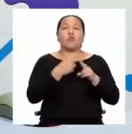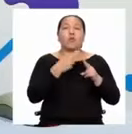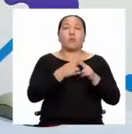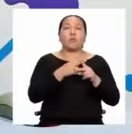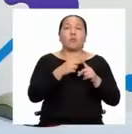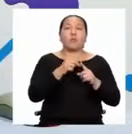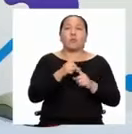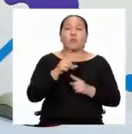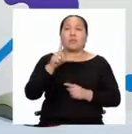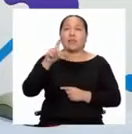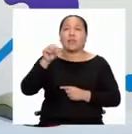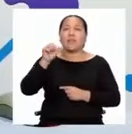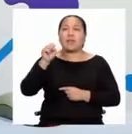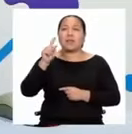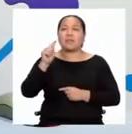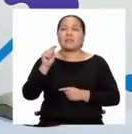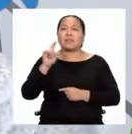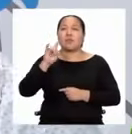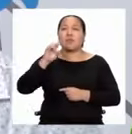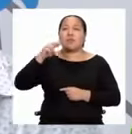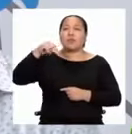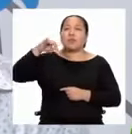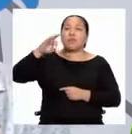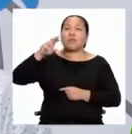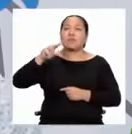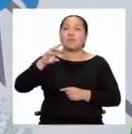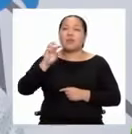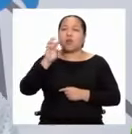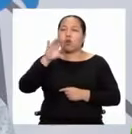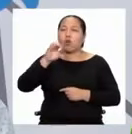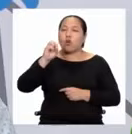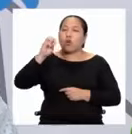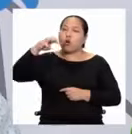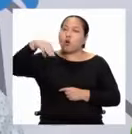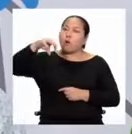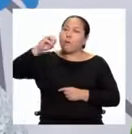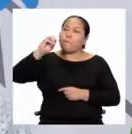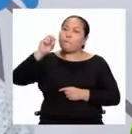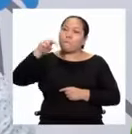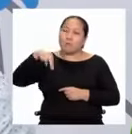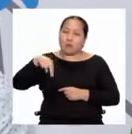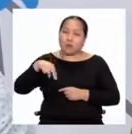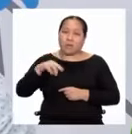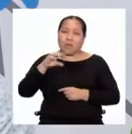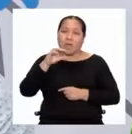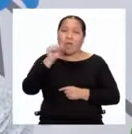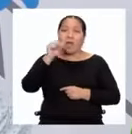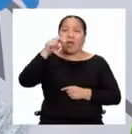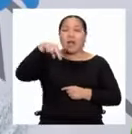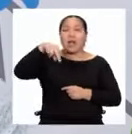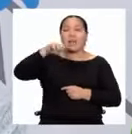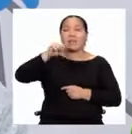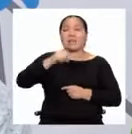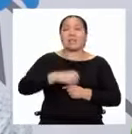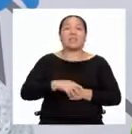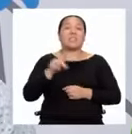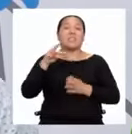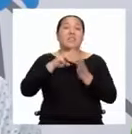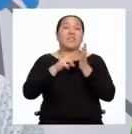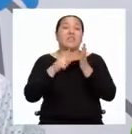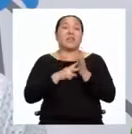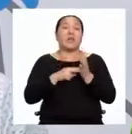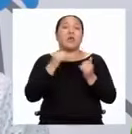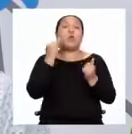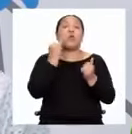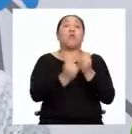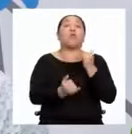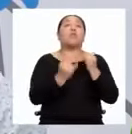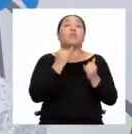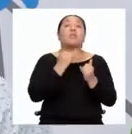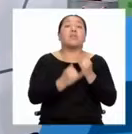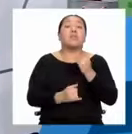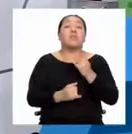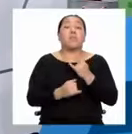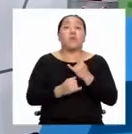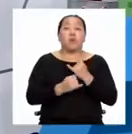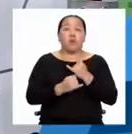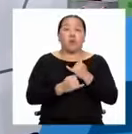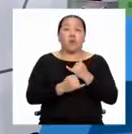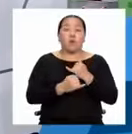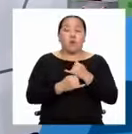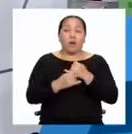Last Universal Common Ancestral. Y eso quiere decir el último ancestro común universal, ¿no es